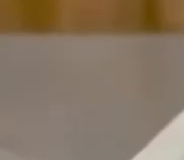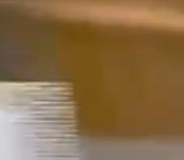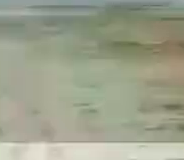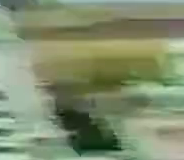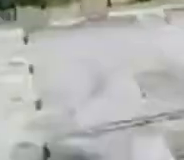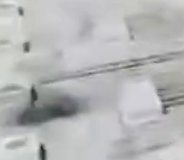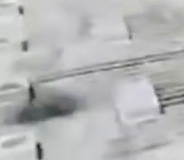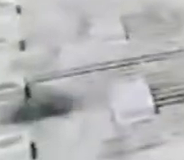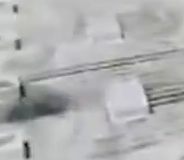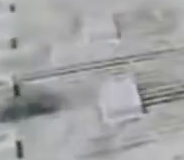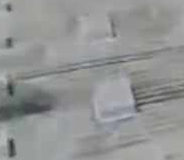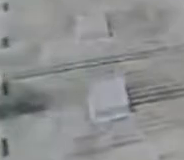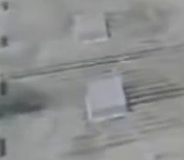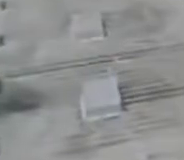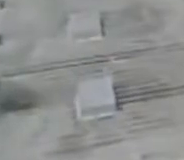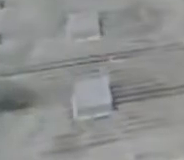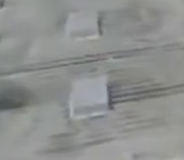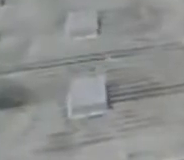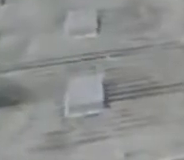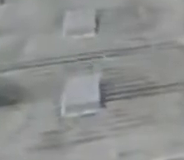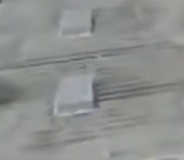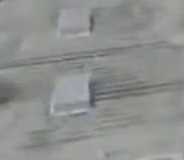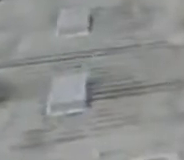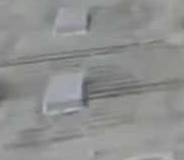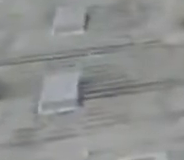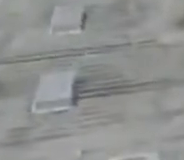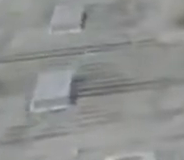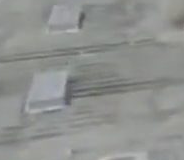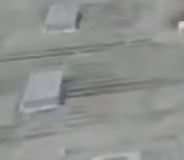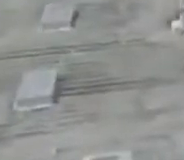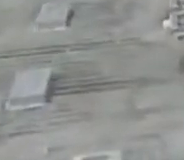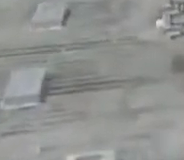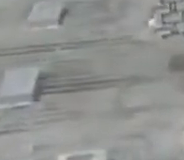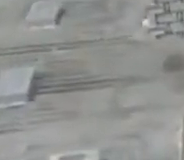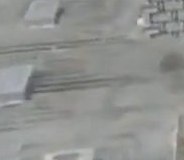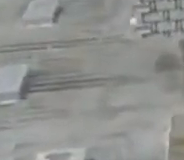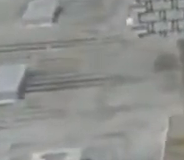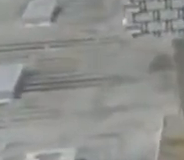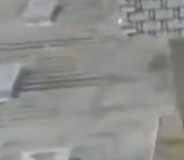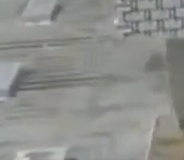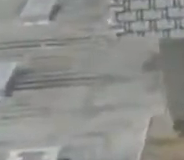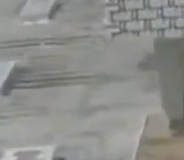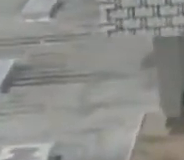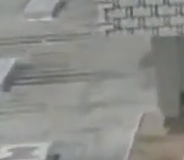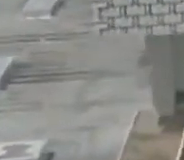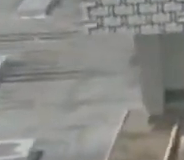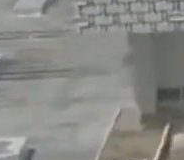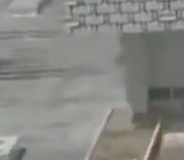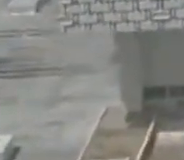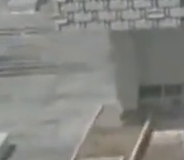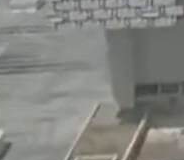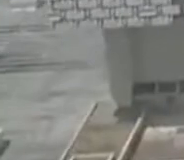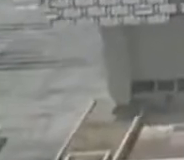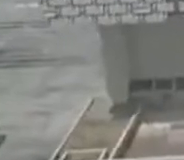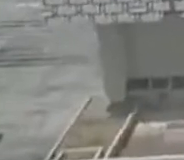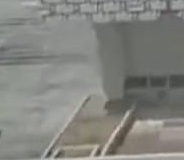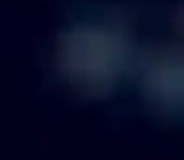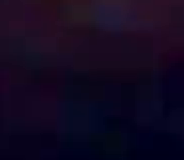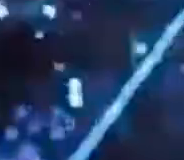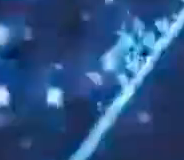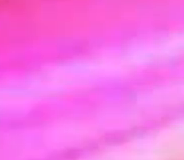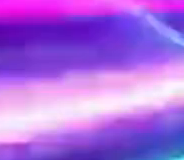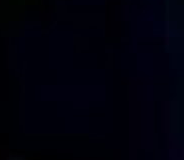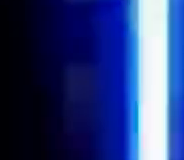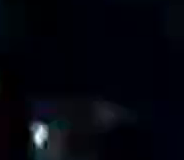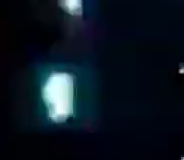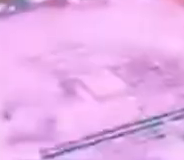y eficiente, que nos permita avanzar en la ruta hacia el perfeccionamiento de los servicios y desarrollo económico de Puerto Rico.